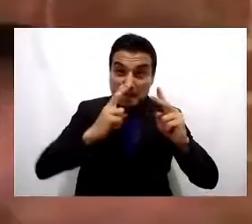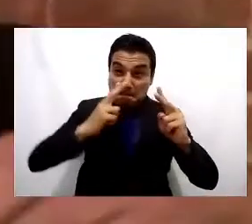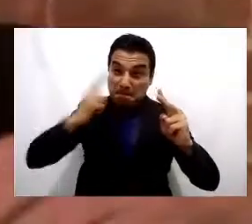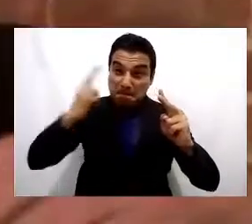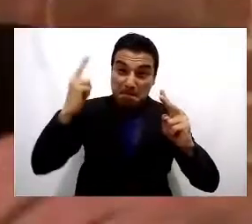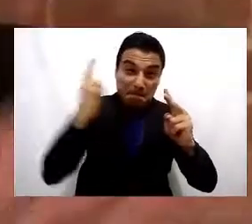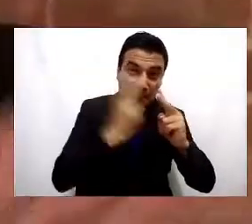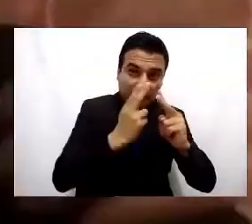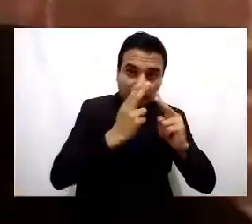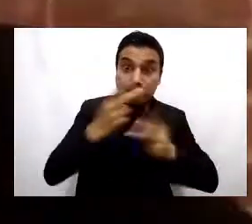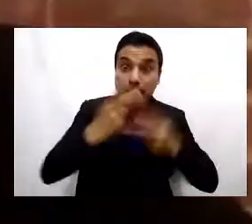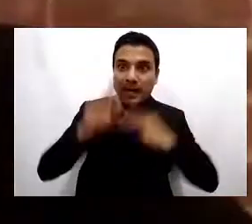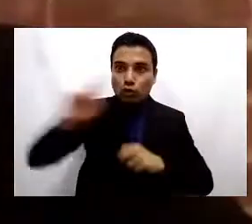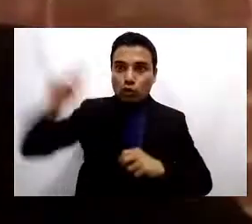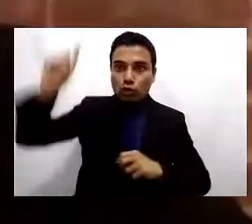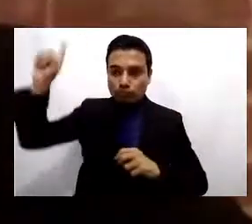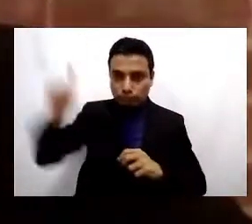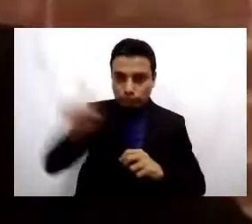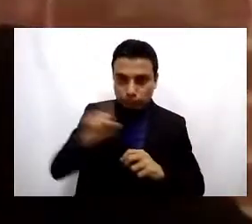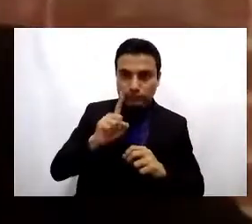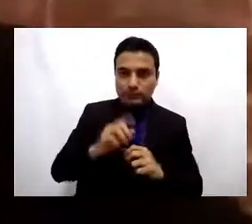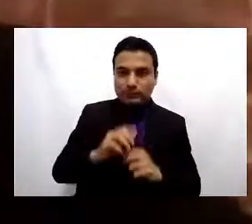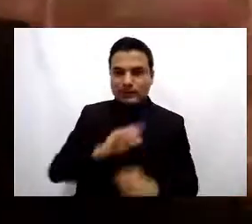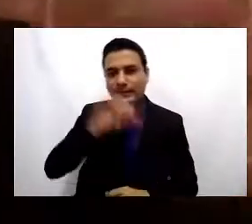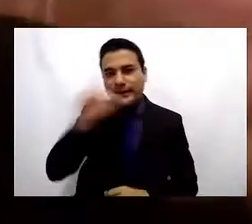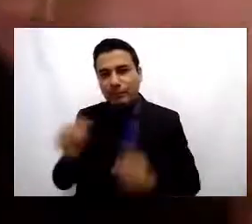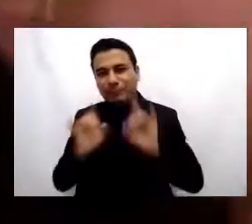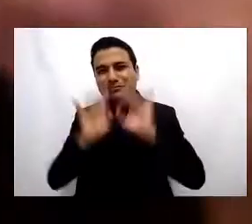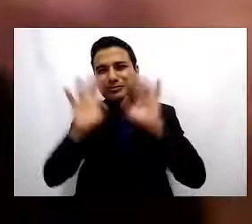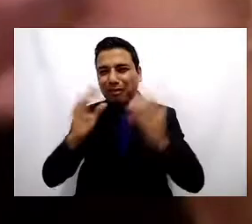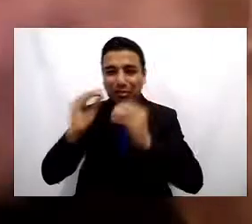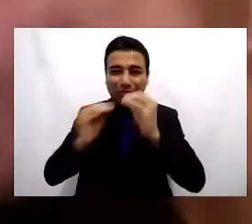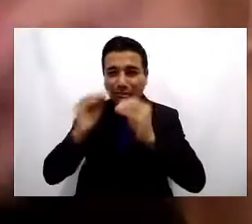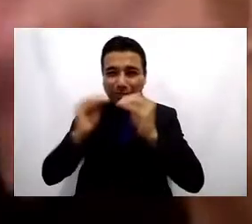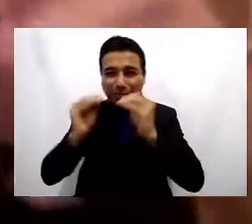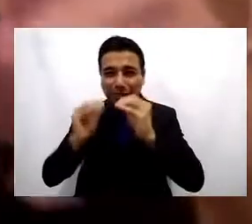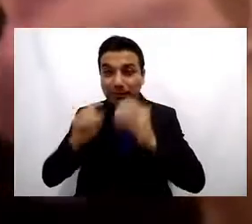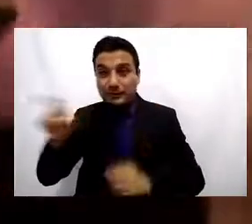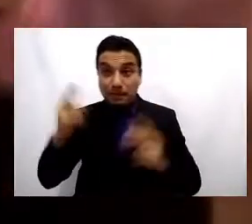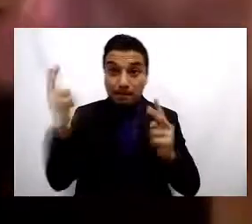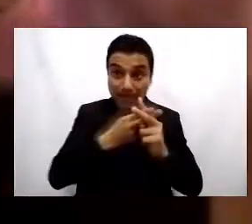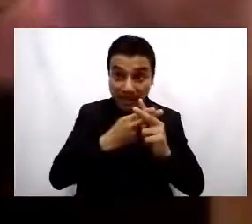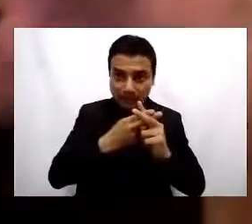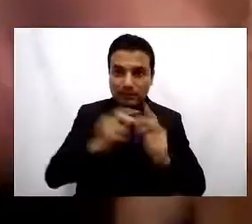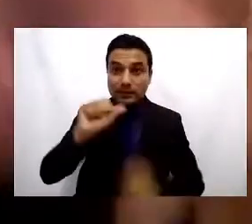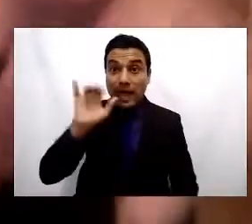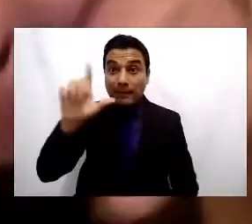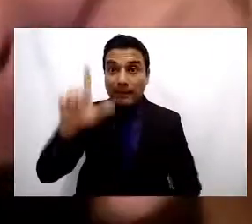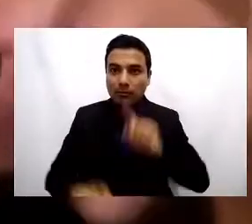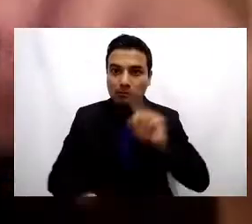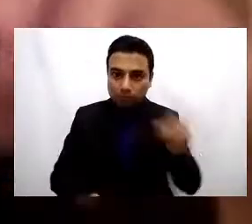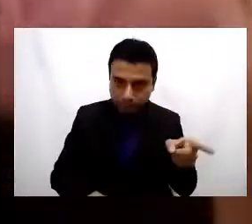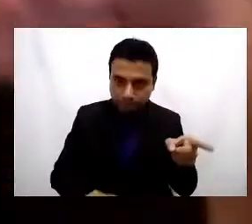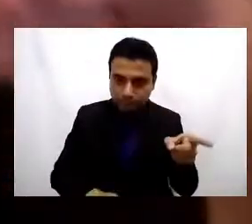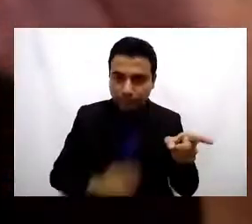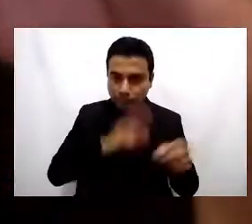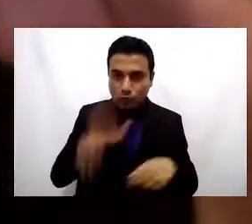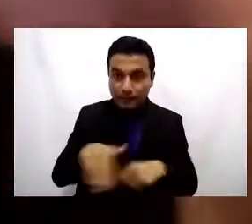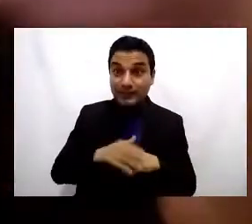malentendidos, finalmente Caín mata a Abel y el abuelo, Dios, lo condena,